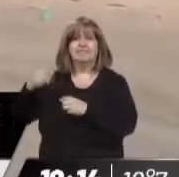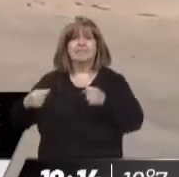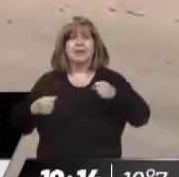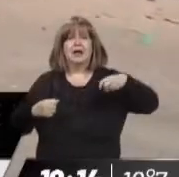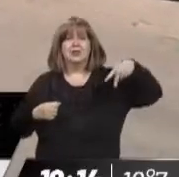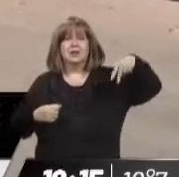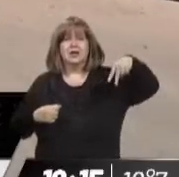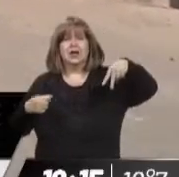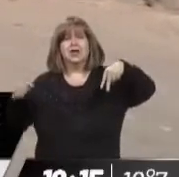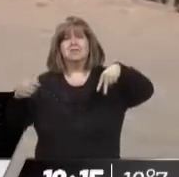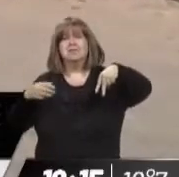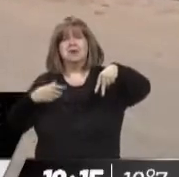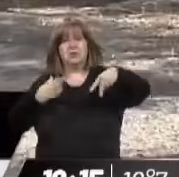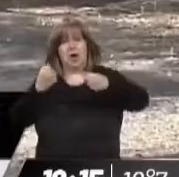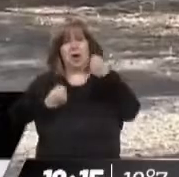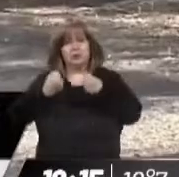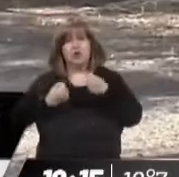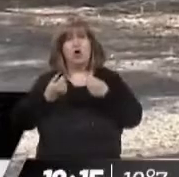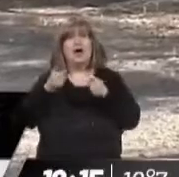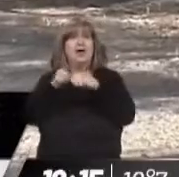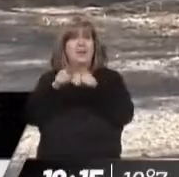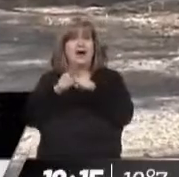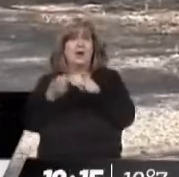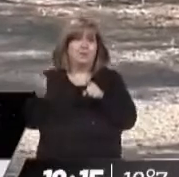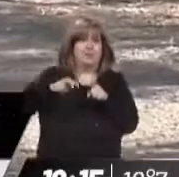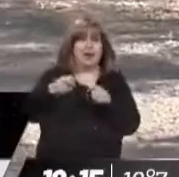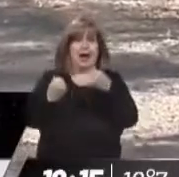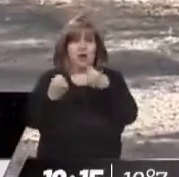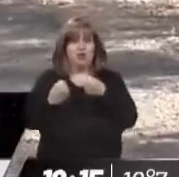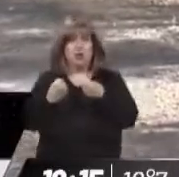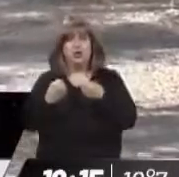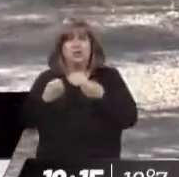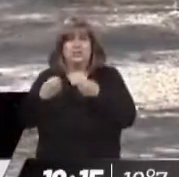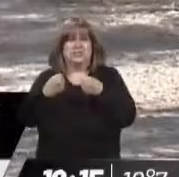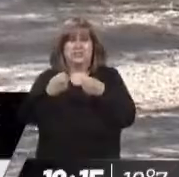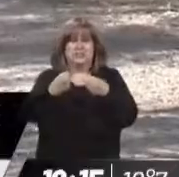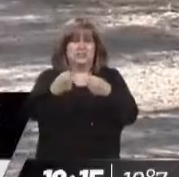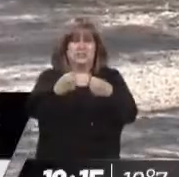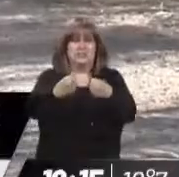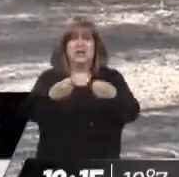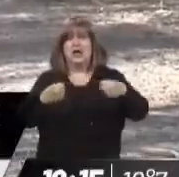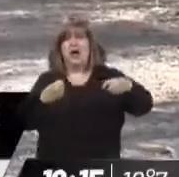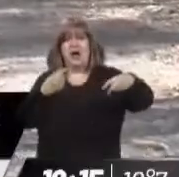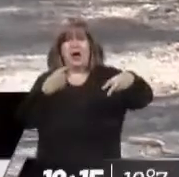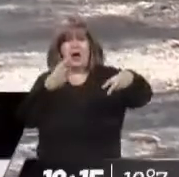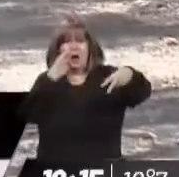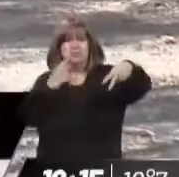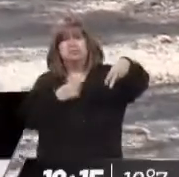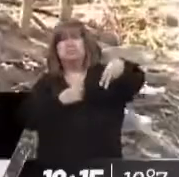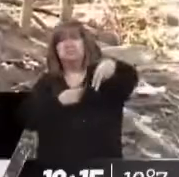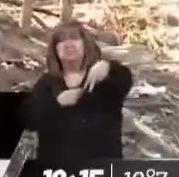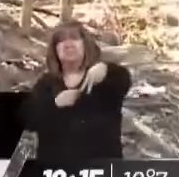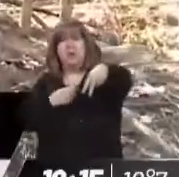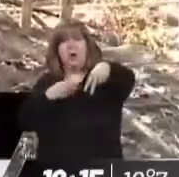le disparó hasta terminar con su vida. Es por eso que en un allanamiento que se llevó adelante en el día de hoy, en donde se secuestraron algunos